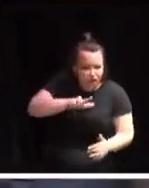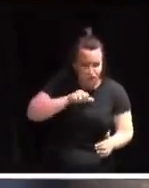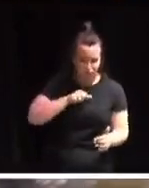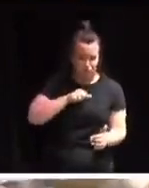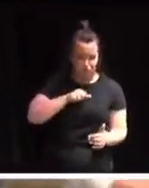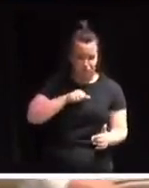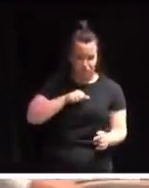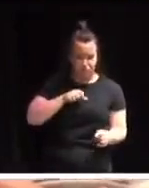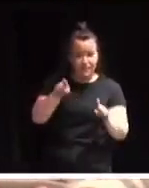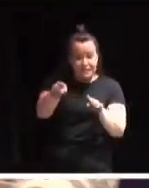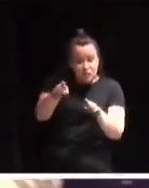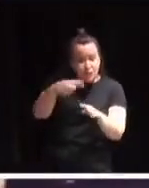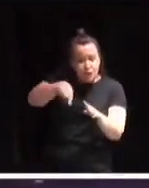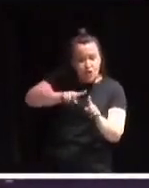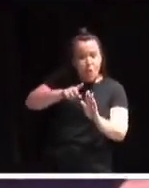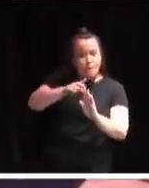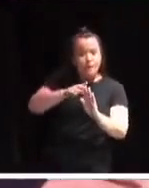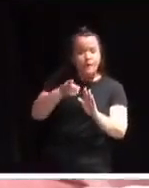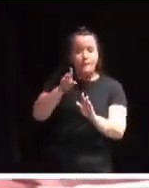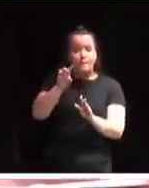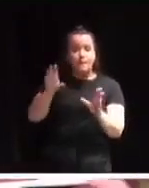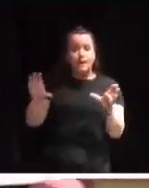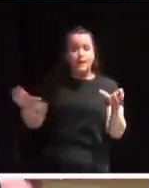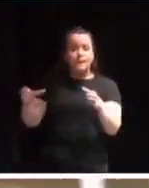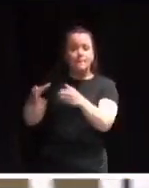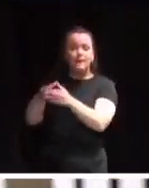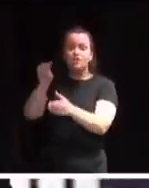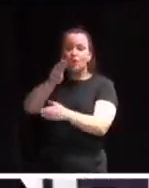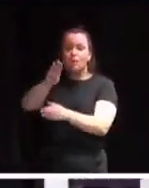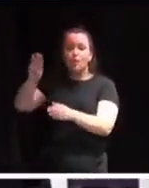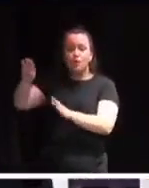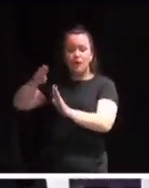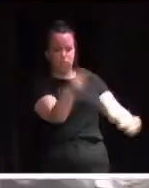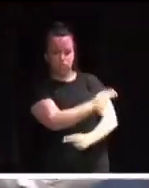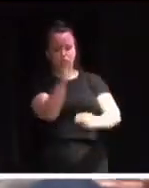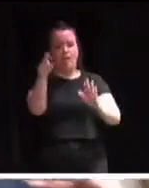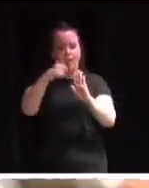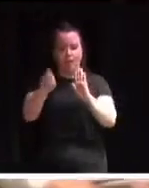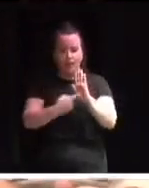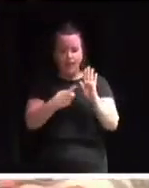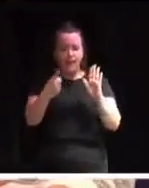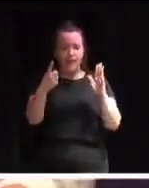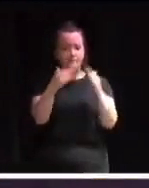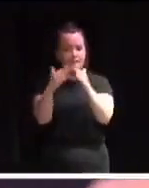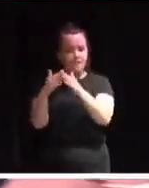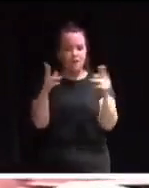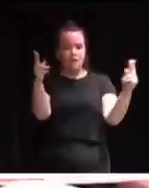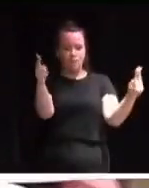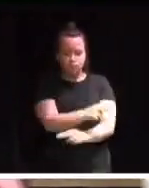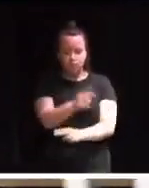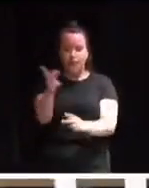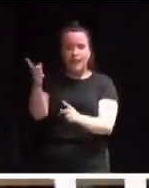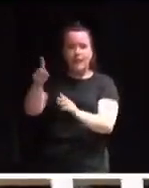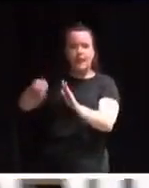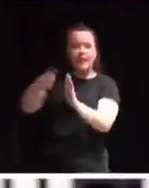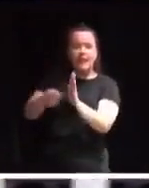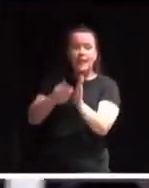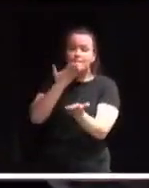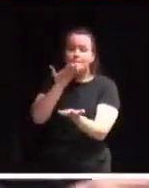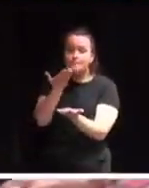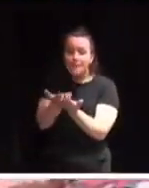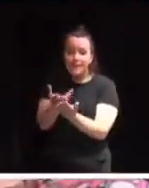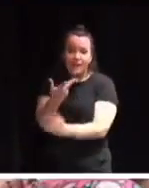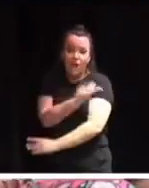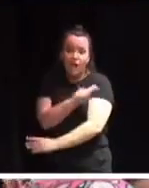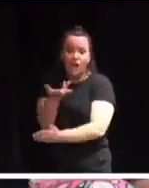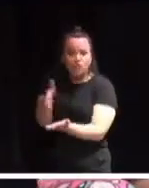tener programa el programa del partido popular Cuál es es derogar la ley de eutanasia o derogar la